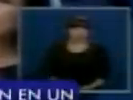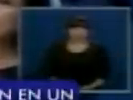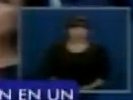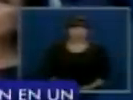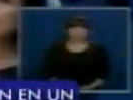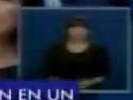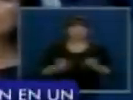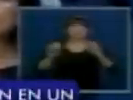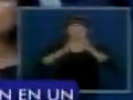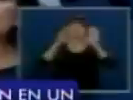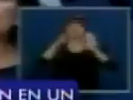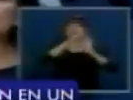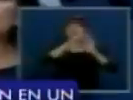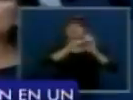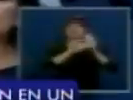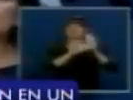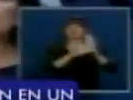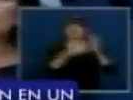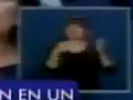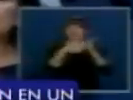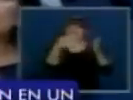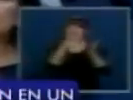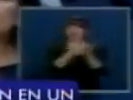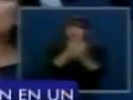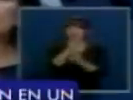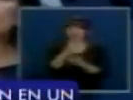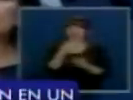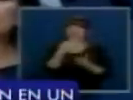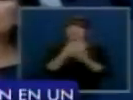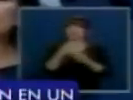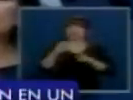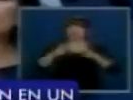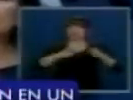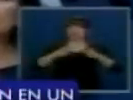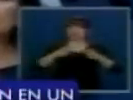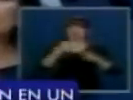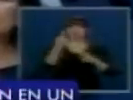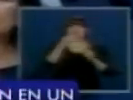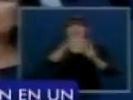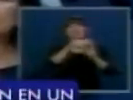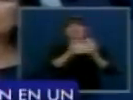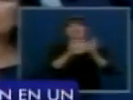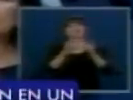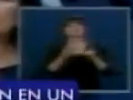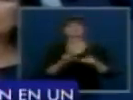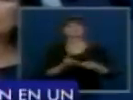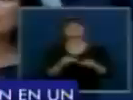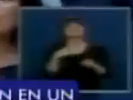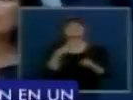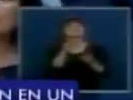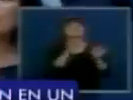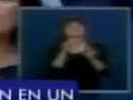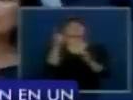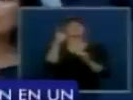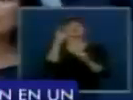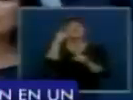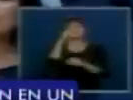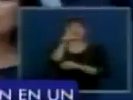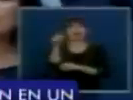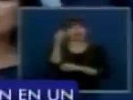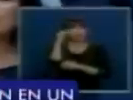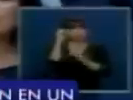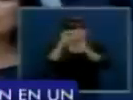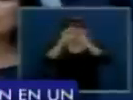Aclaro que esta lista de atropellos a la honestidad y a la buena administración no son más que anécdotas que cito con fines ilustrativos,